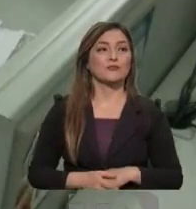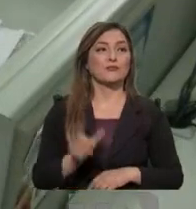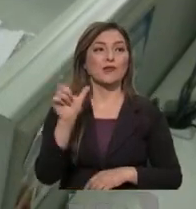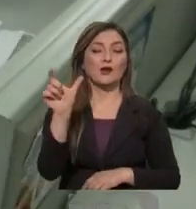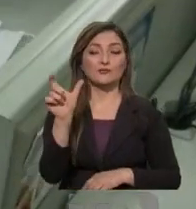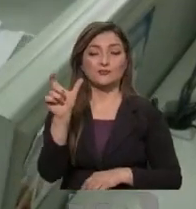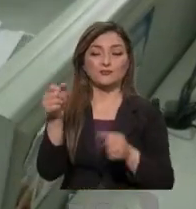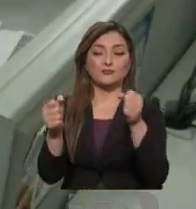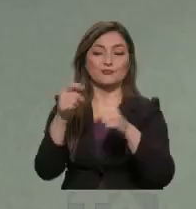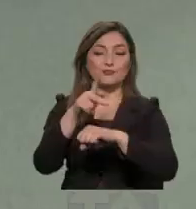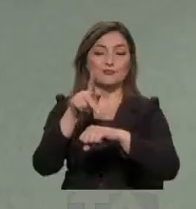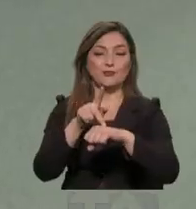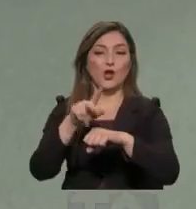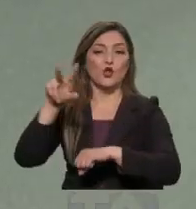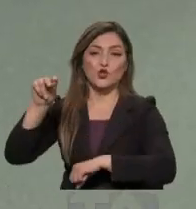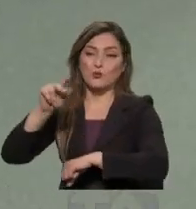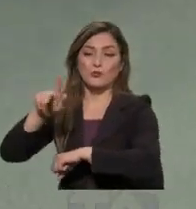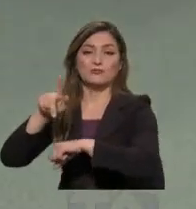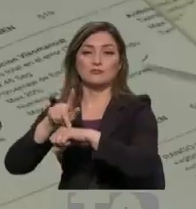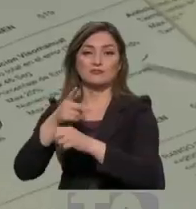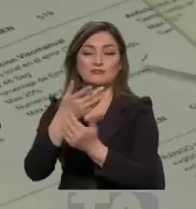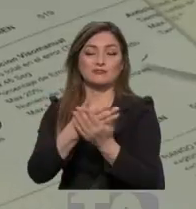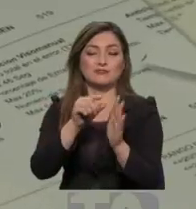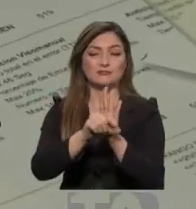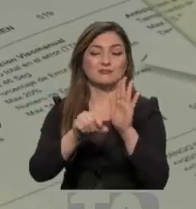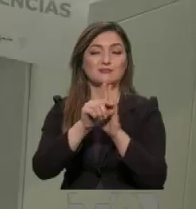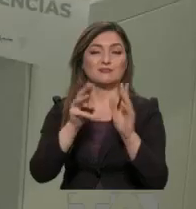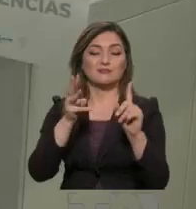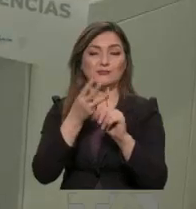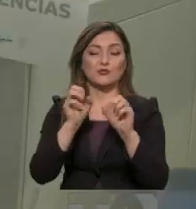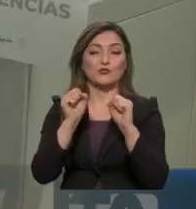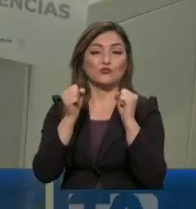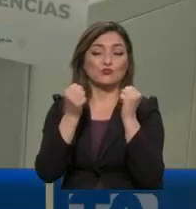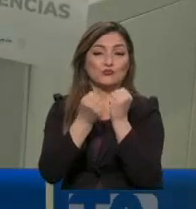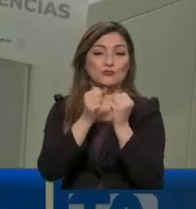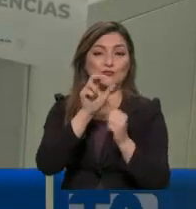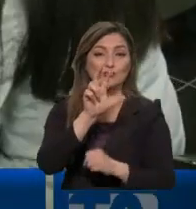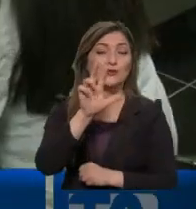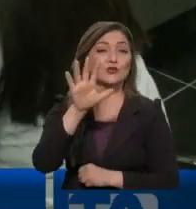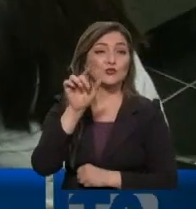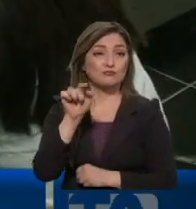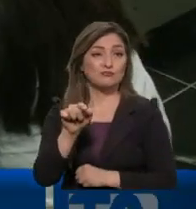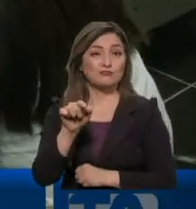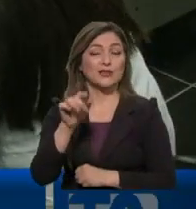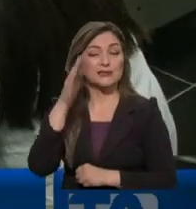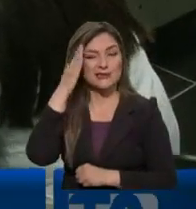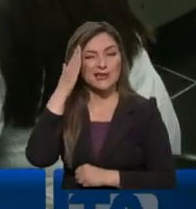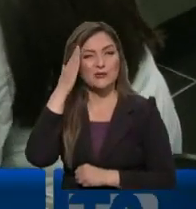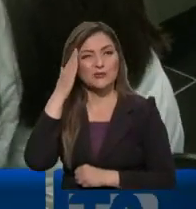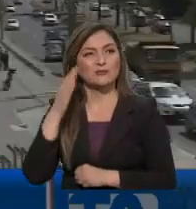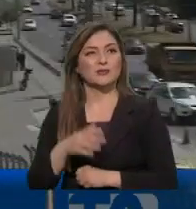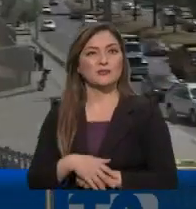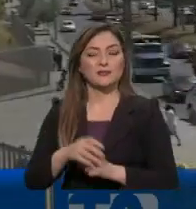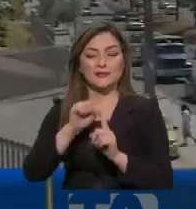Licencias profesionales y no profesionales se ofertaban en redes sociales. 35.000 han sido identificadas y eliminadas